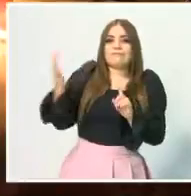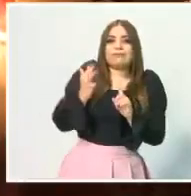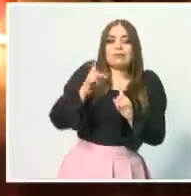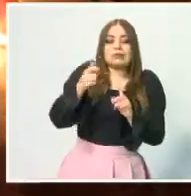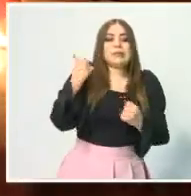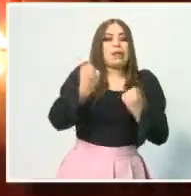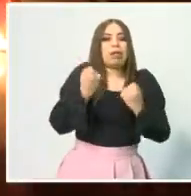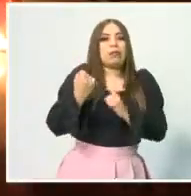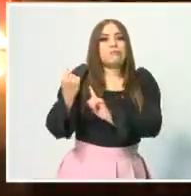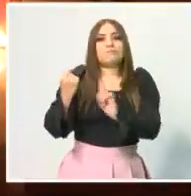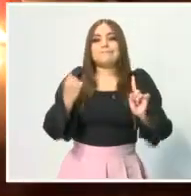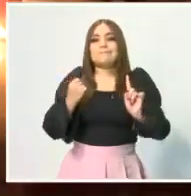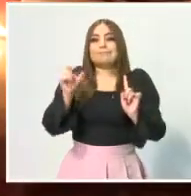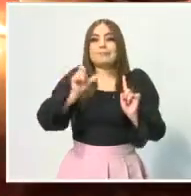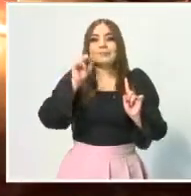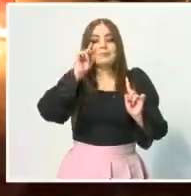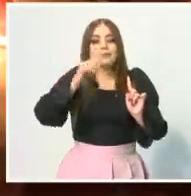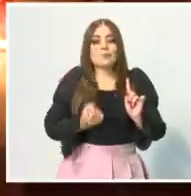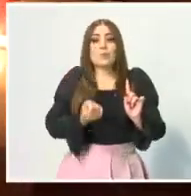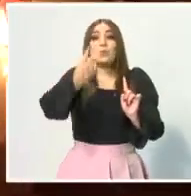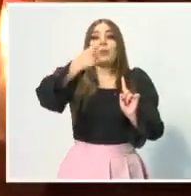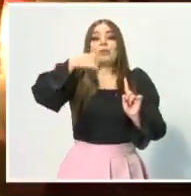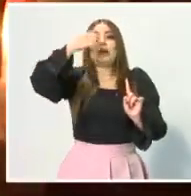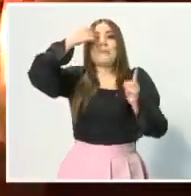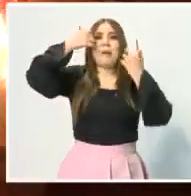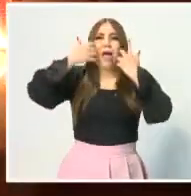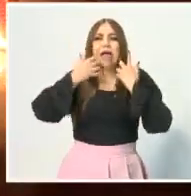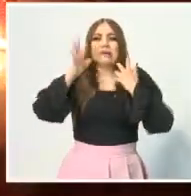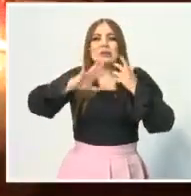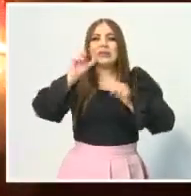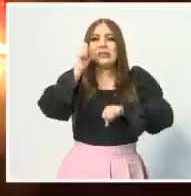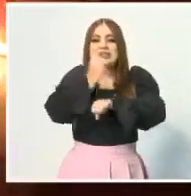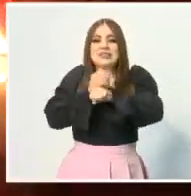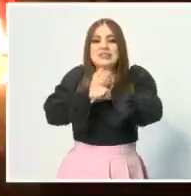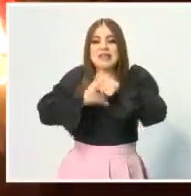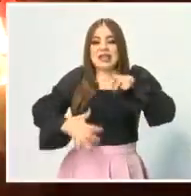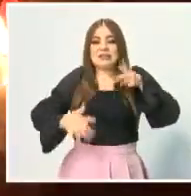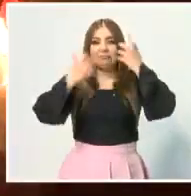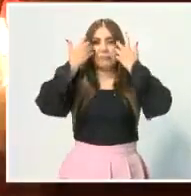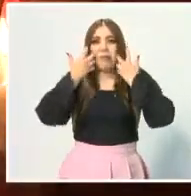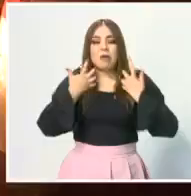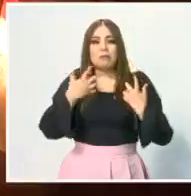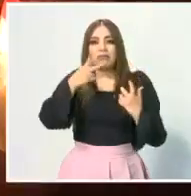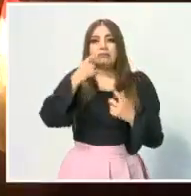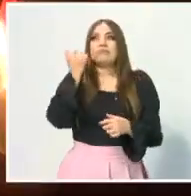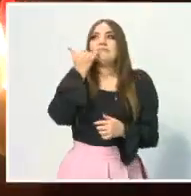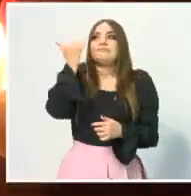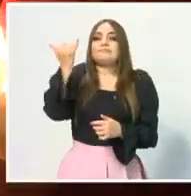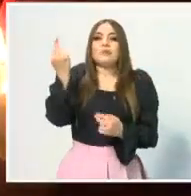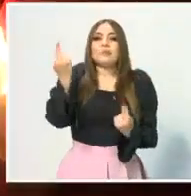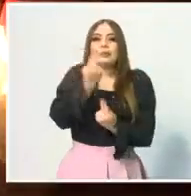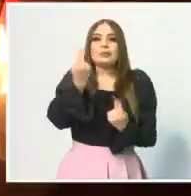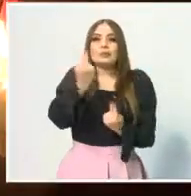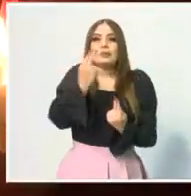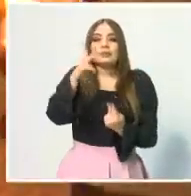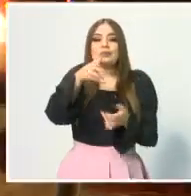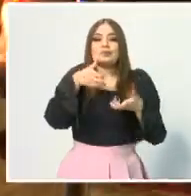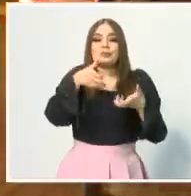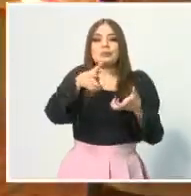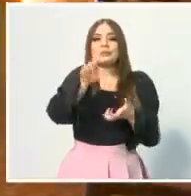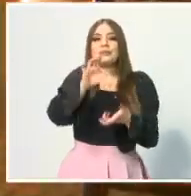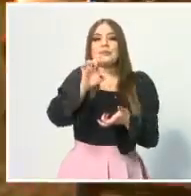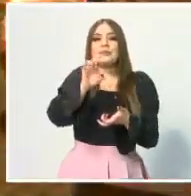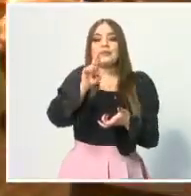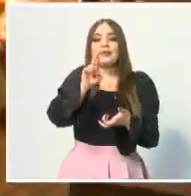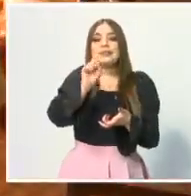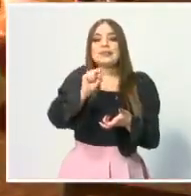Los afectados, al ver que uno de ellos sangraba profusamente, decidieron llamar al número de emergencia en la calle del Serafín. Al auxilio